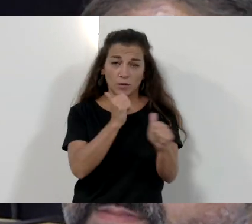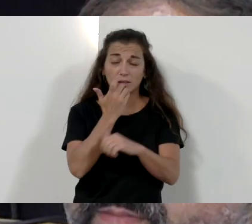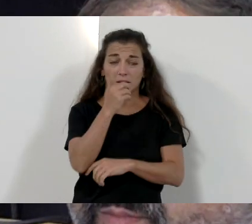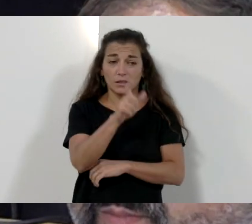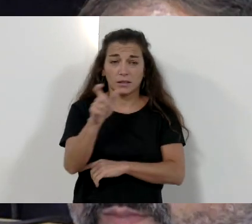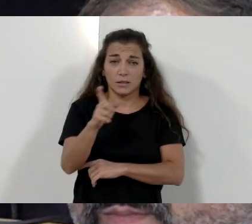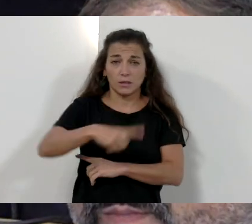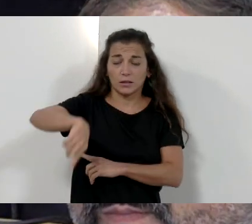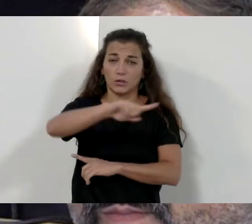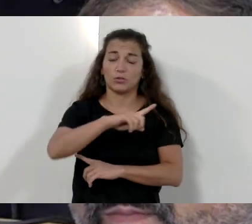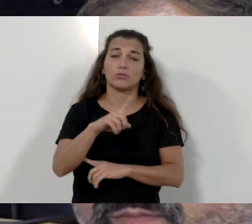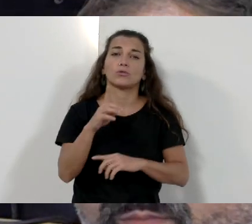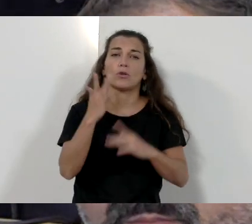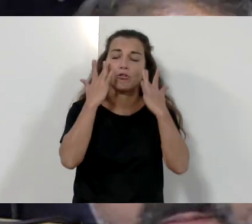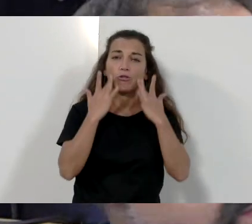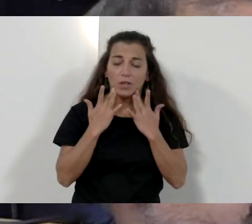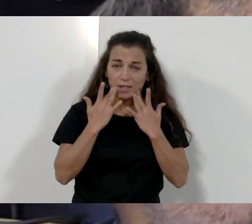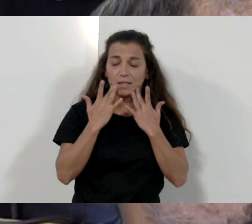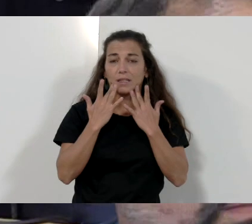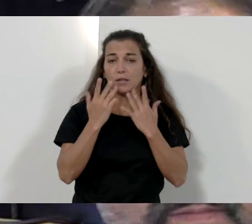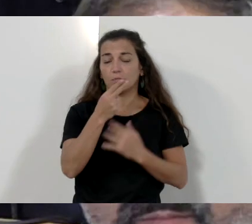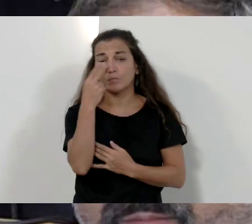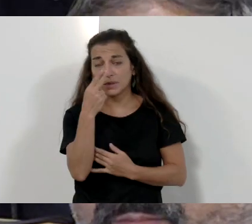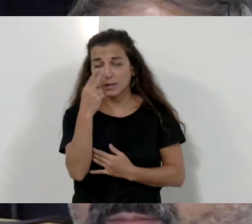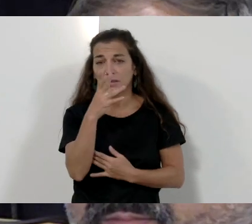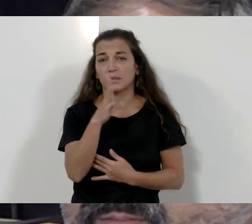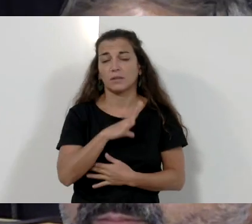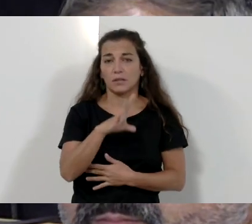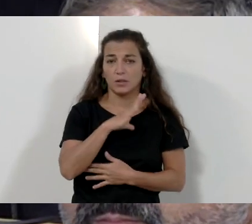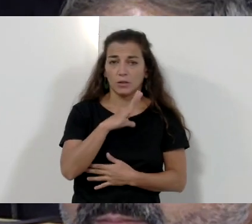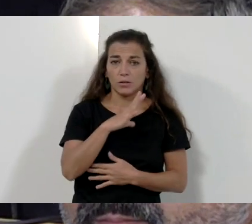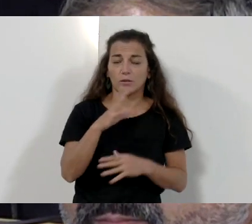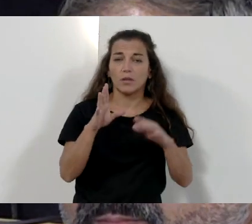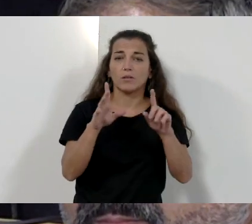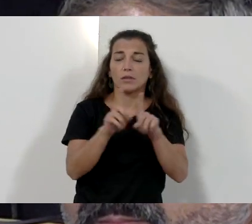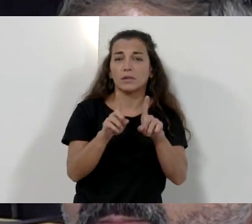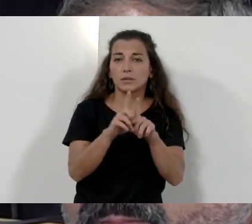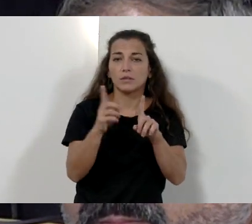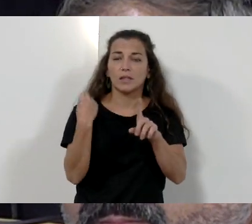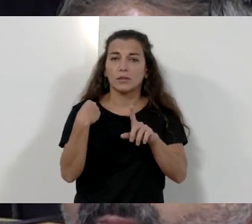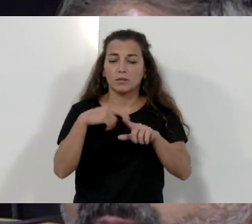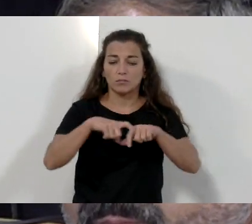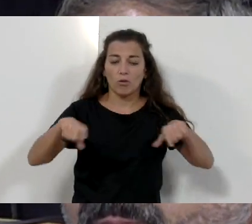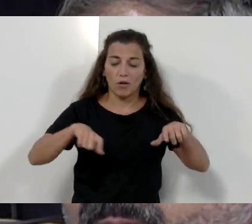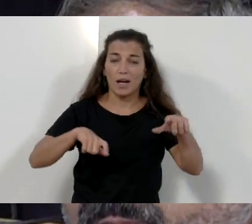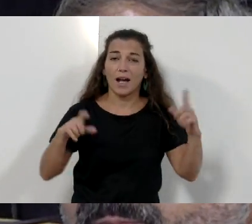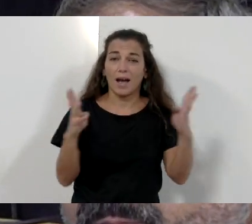importa la limpieza, promuevan que se prohíba la cera en las procesiones, porque es un ensuciamiento más